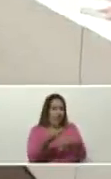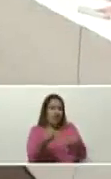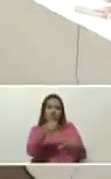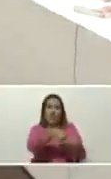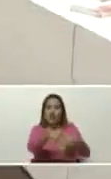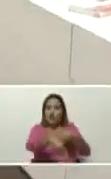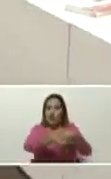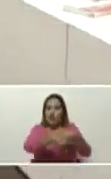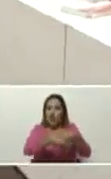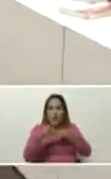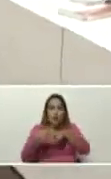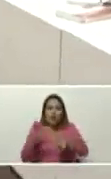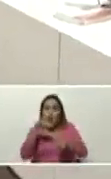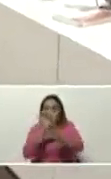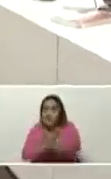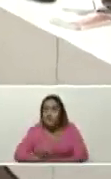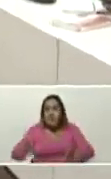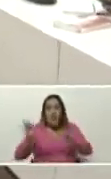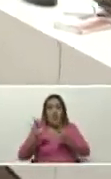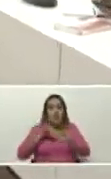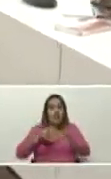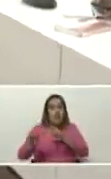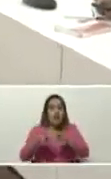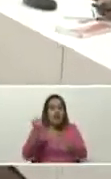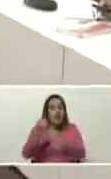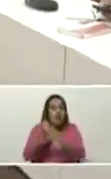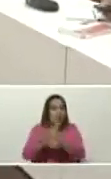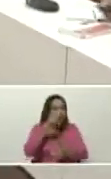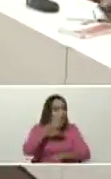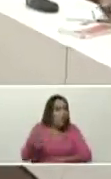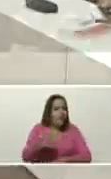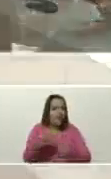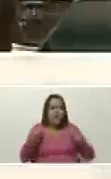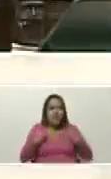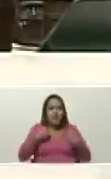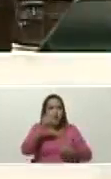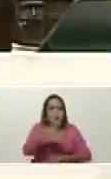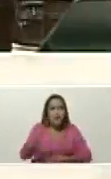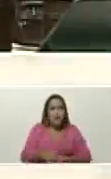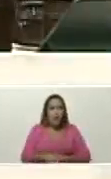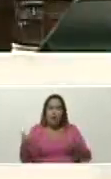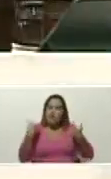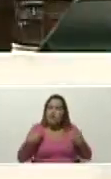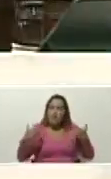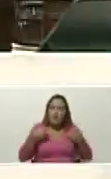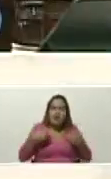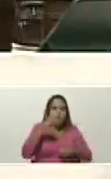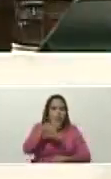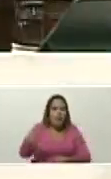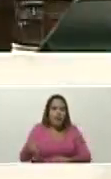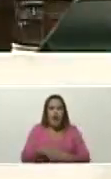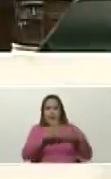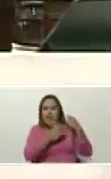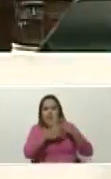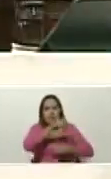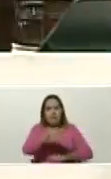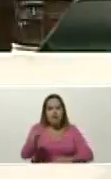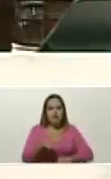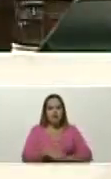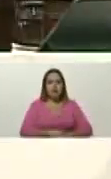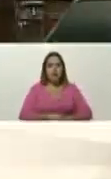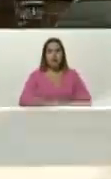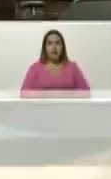sociales, pero no tienen nada que ver con el trabajo del pueblo, con la vida del pueblo, con el sufrir del pueblo, con las esperanzas de la gente.